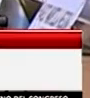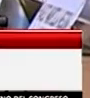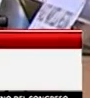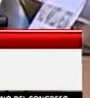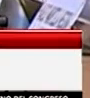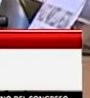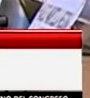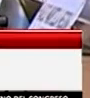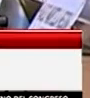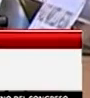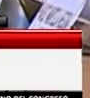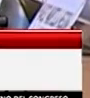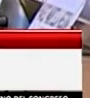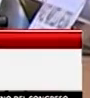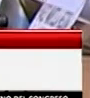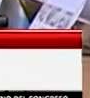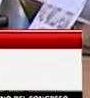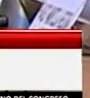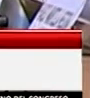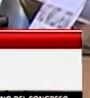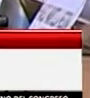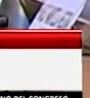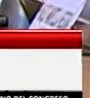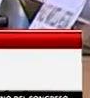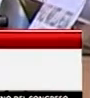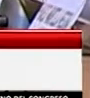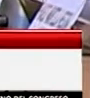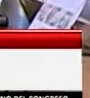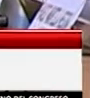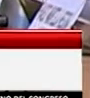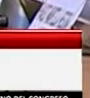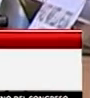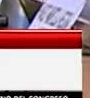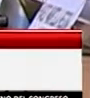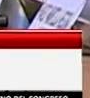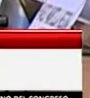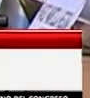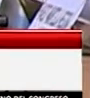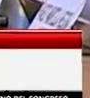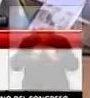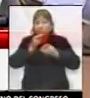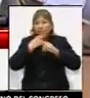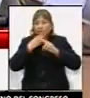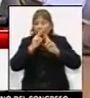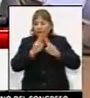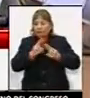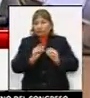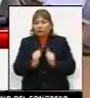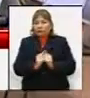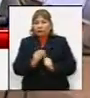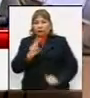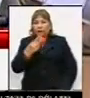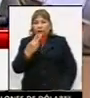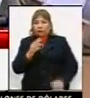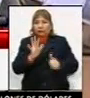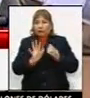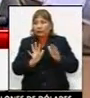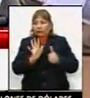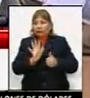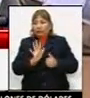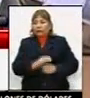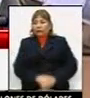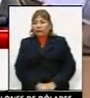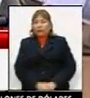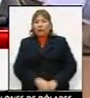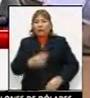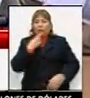Les invito a una simulación con los resultados del 2016 para